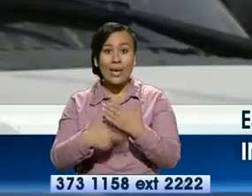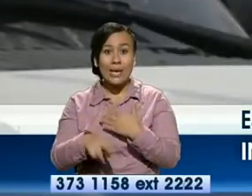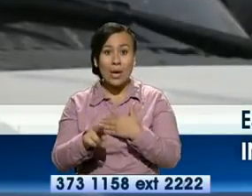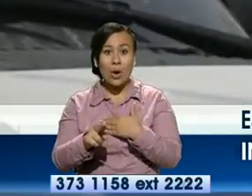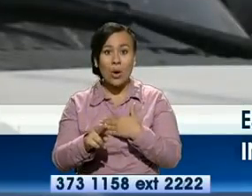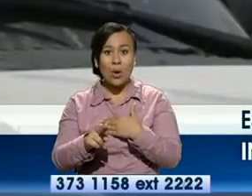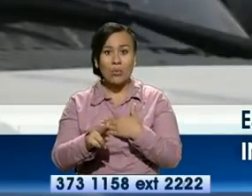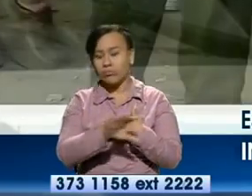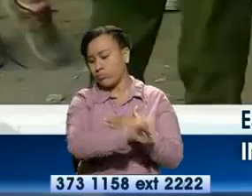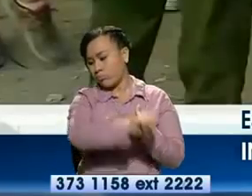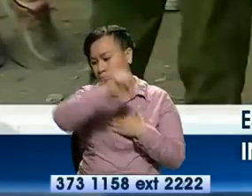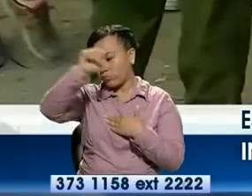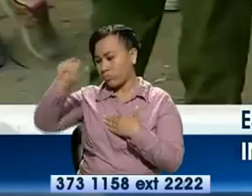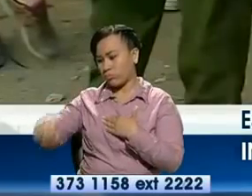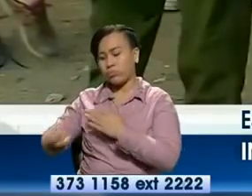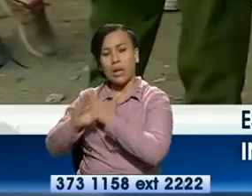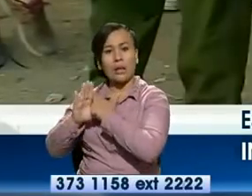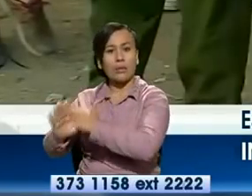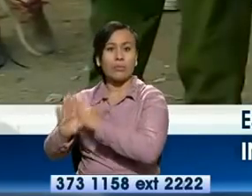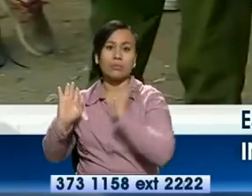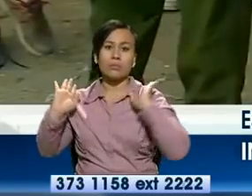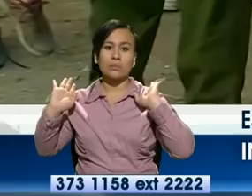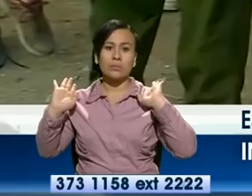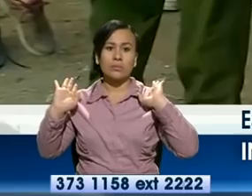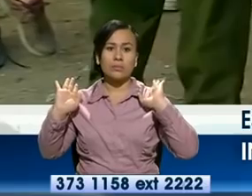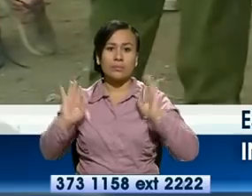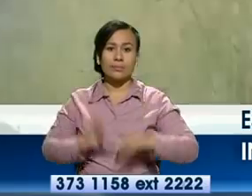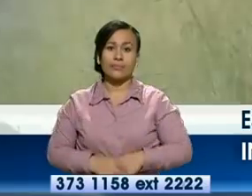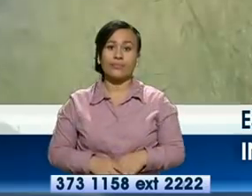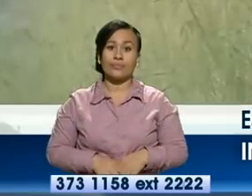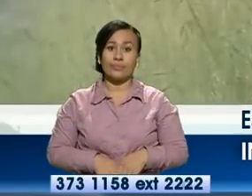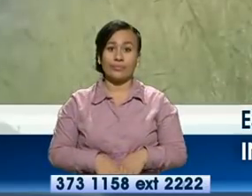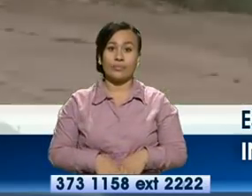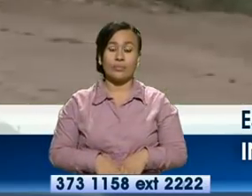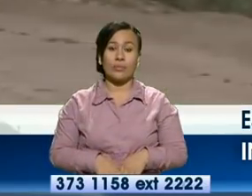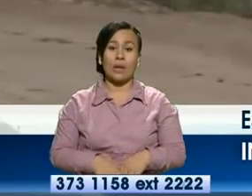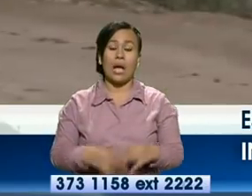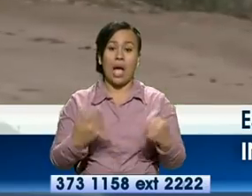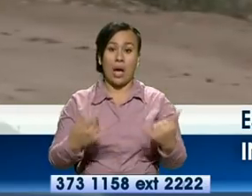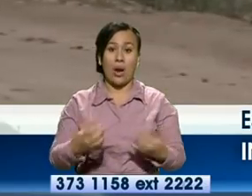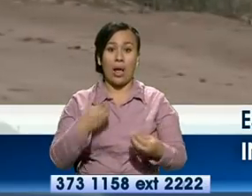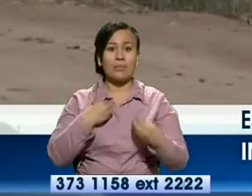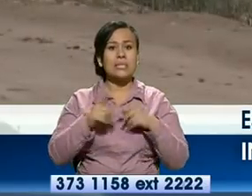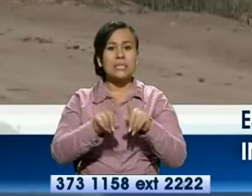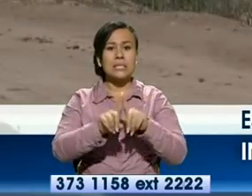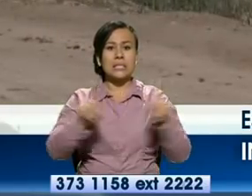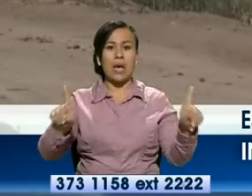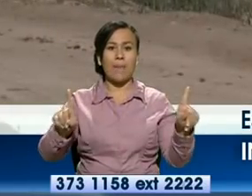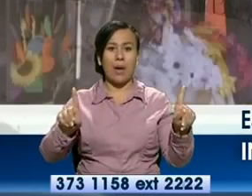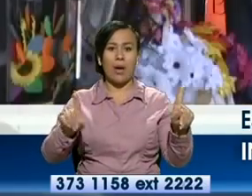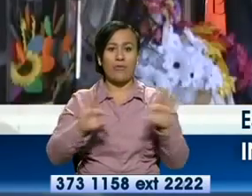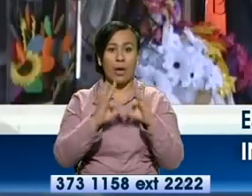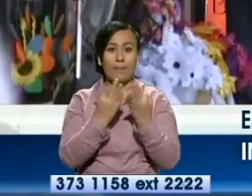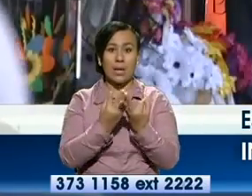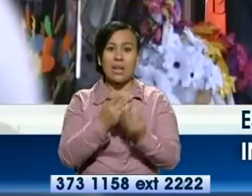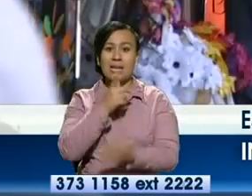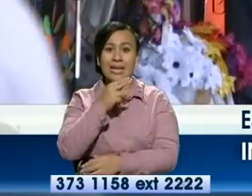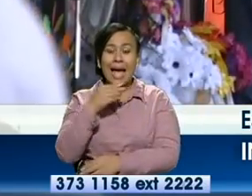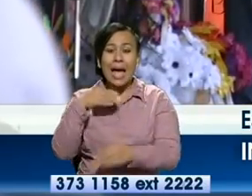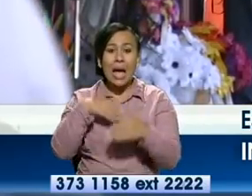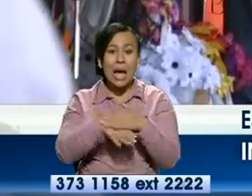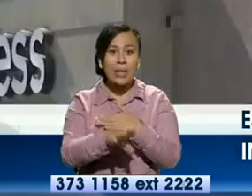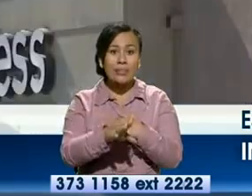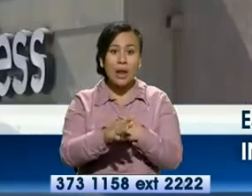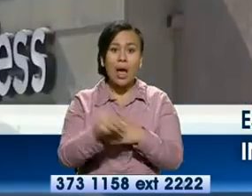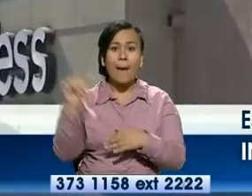puestos bajo custodia de protección. De esta forma, se dice que serán separadas aquellas familias que crucen la frontera de